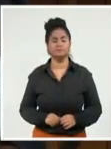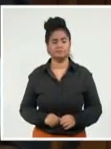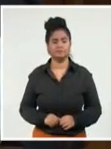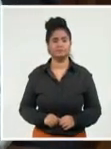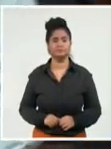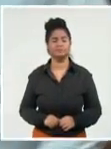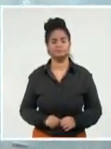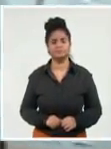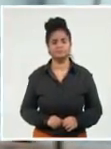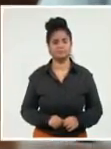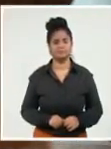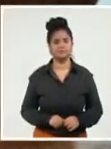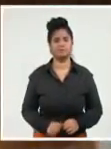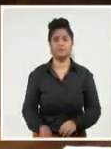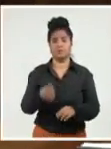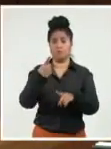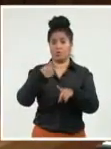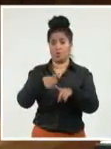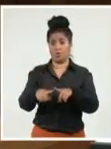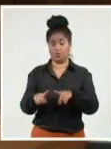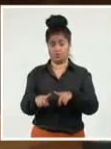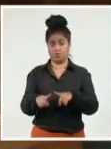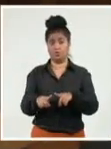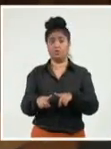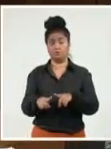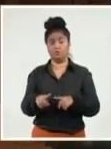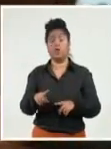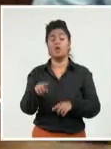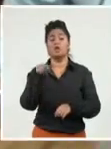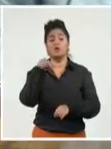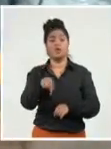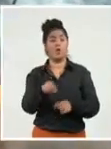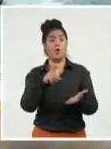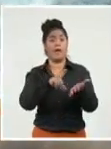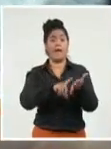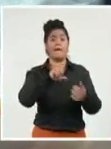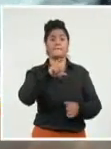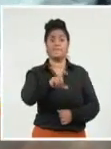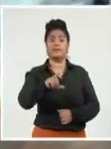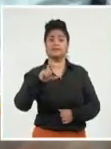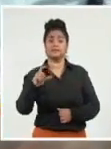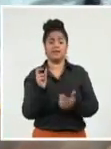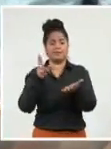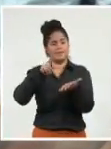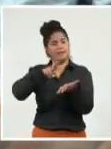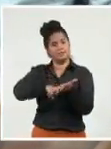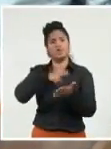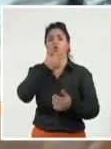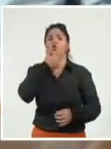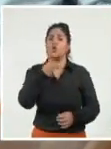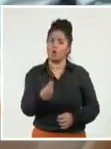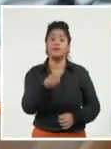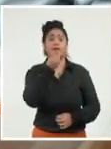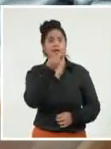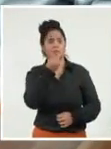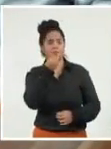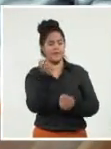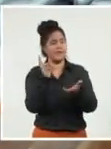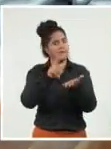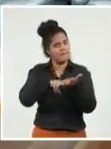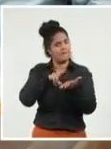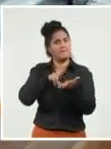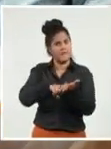también a las filas del partido en las universidades de jóvenes es otro de los temas recurrentes. Sí, porque tenemos muchachos muy